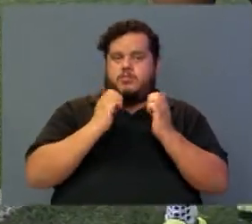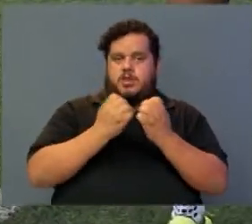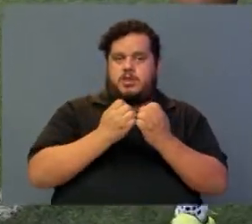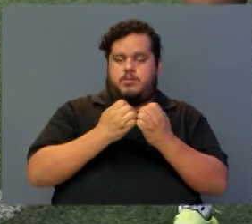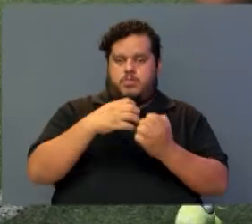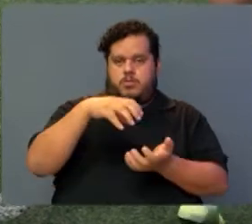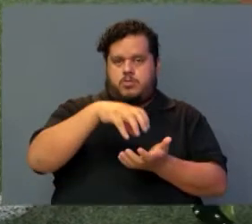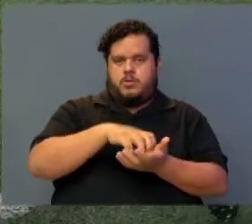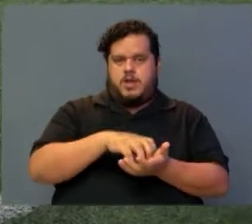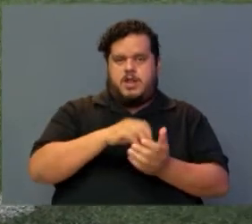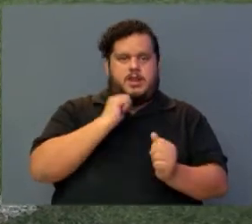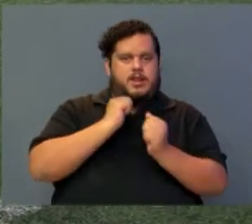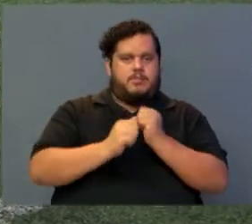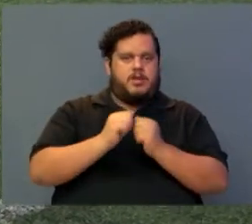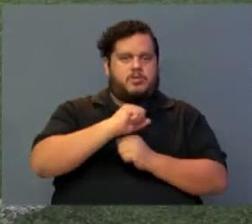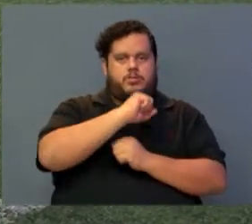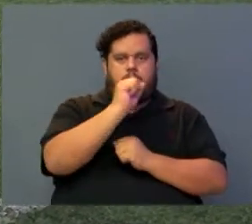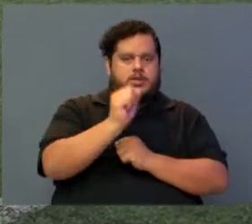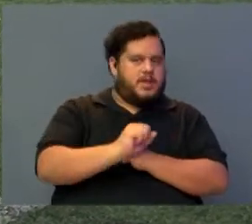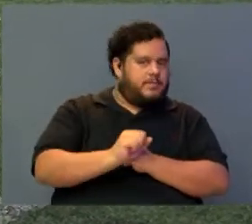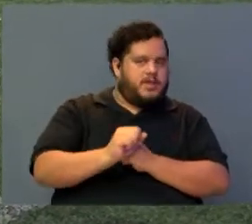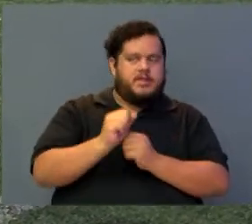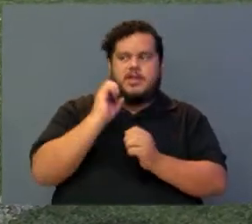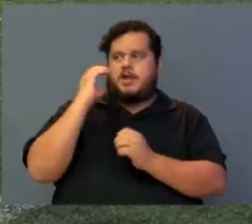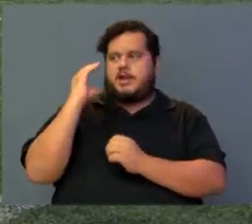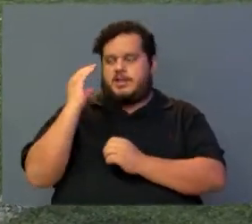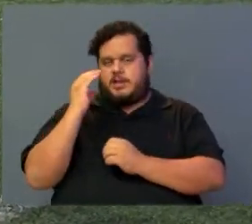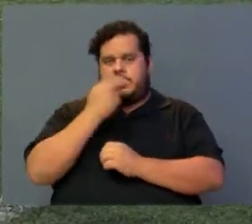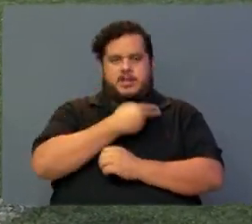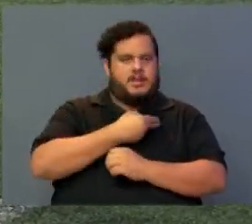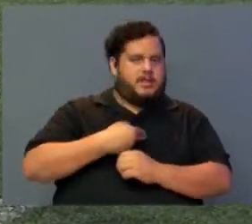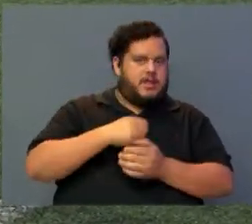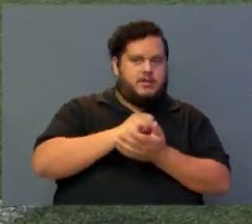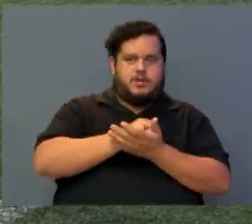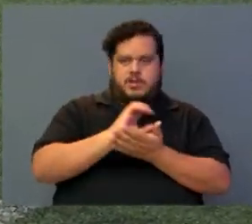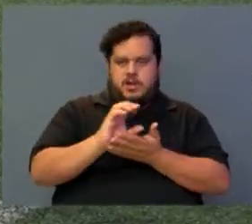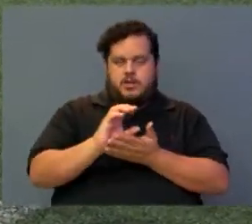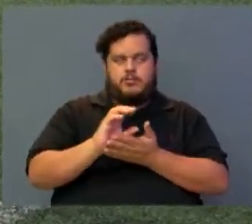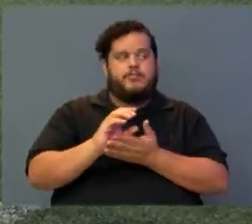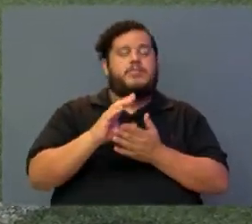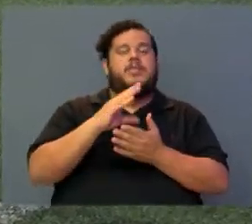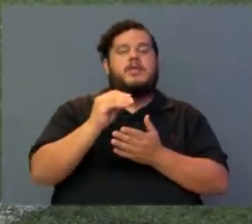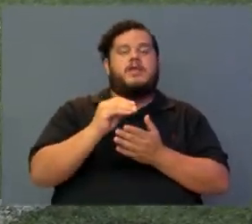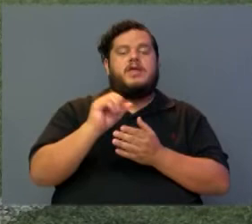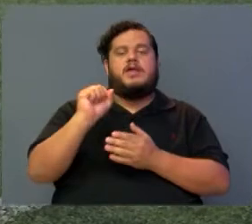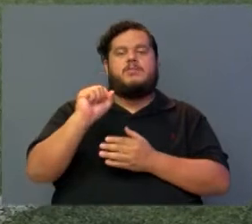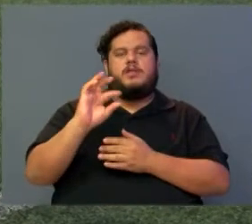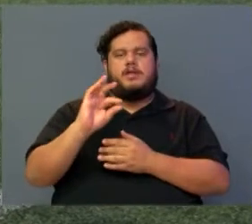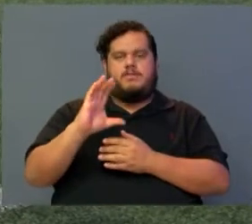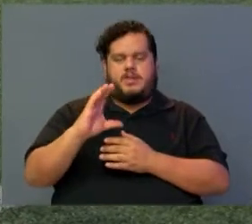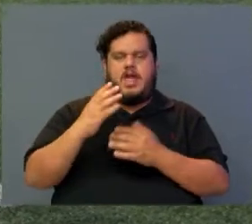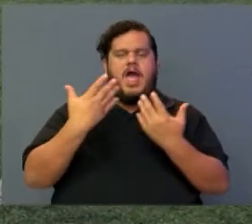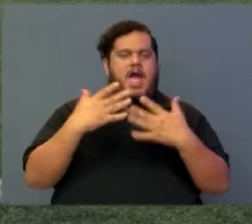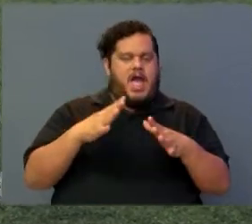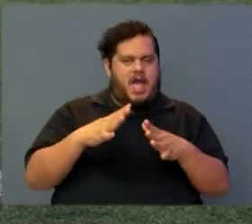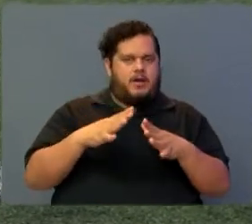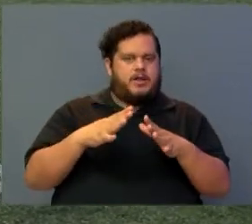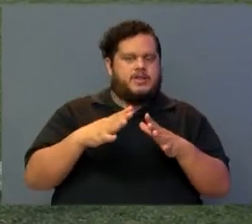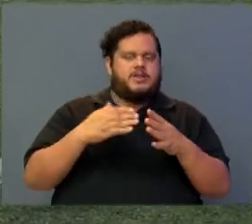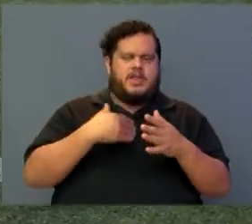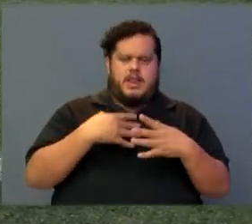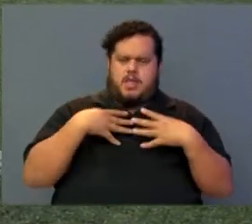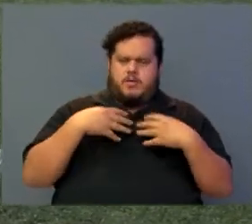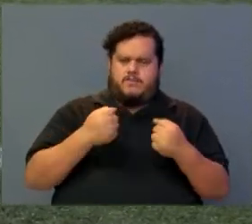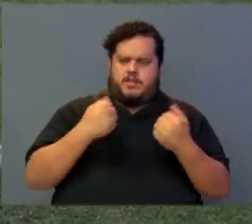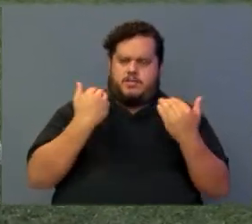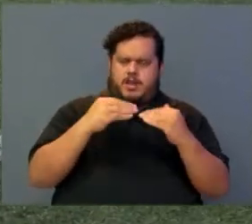su paso por Saprissa, Cartaginés, Herediano y San Carlos. Y en el conjunto capitalino asegura ahora retomar confianza a